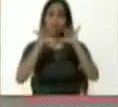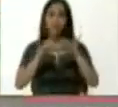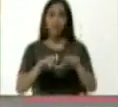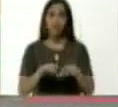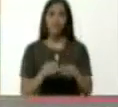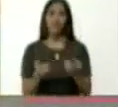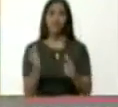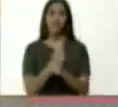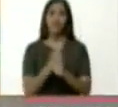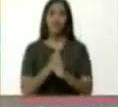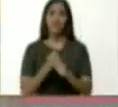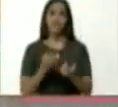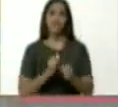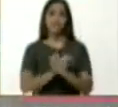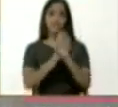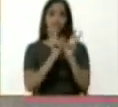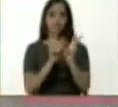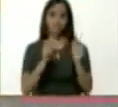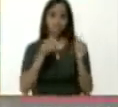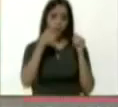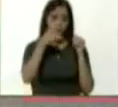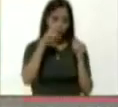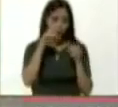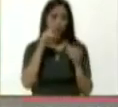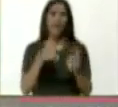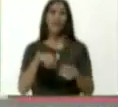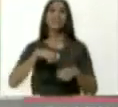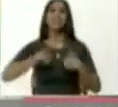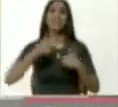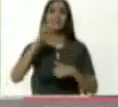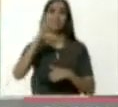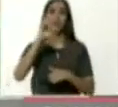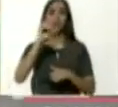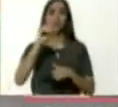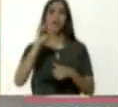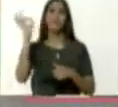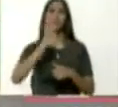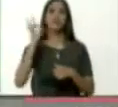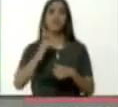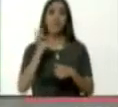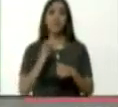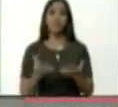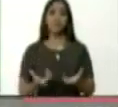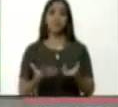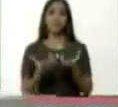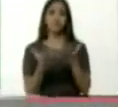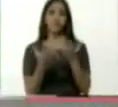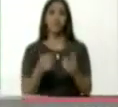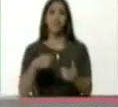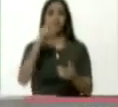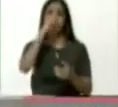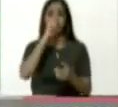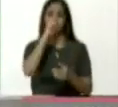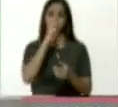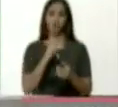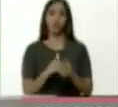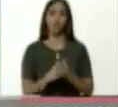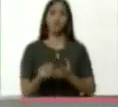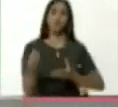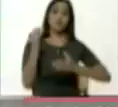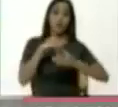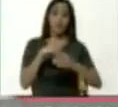Espaciales reveló que la Amazonía posee más del 50% de los brotes de incendios en lo que va de año. Añade que